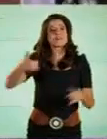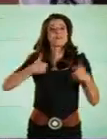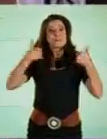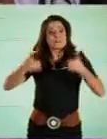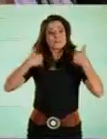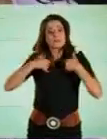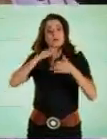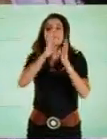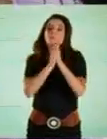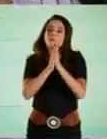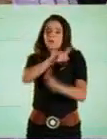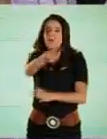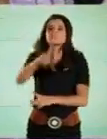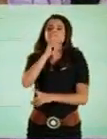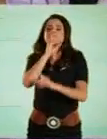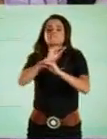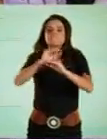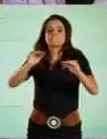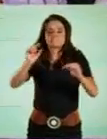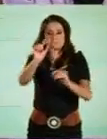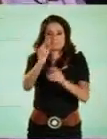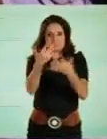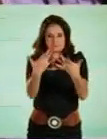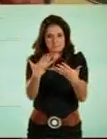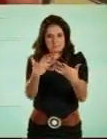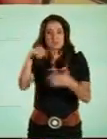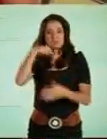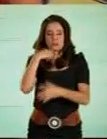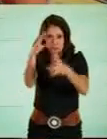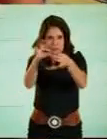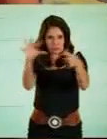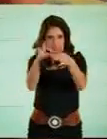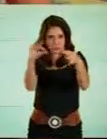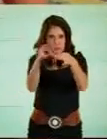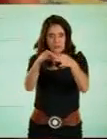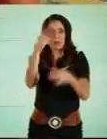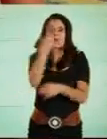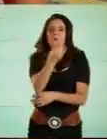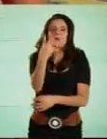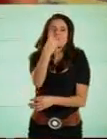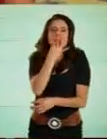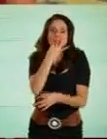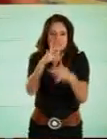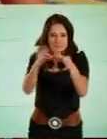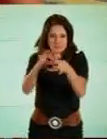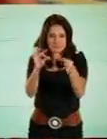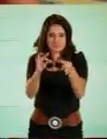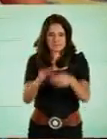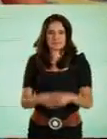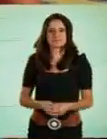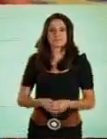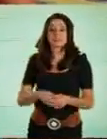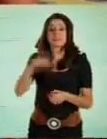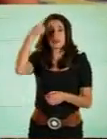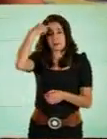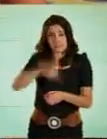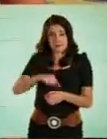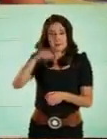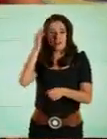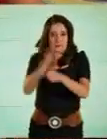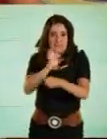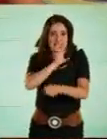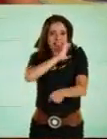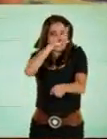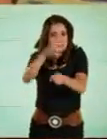Chicos, por favor, guarden silencio. Lo que tengo que decirles solo me llevará unos minutos. Para darle